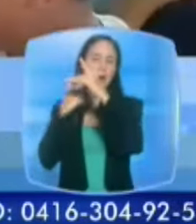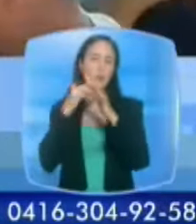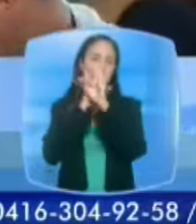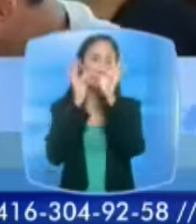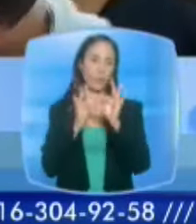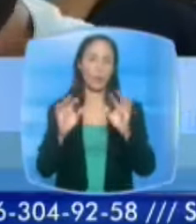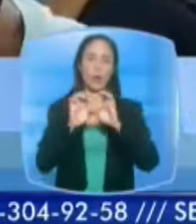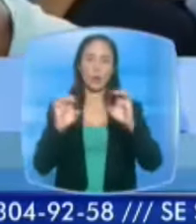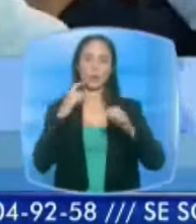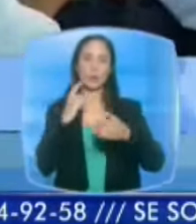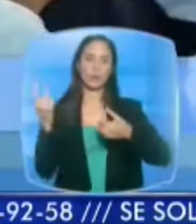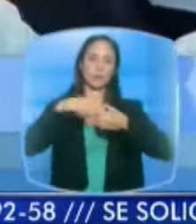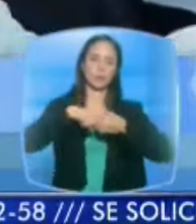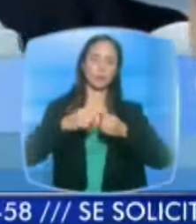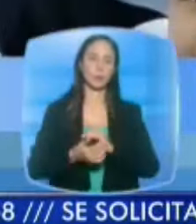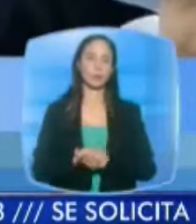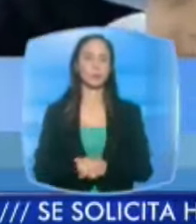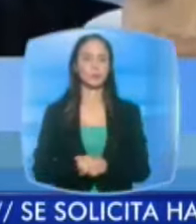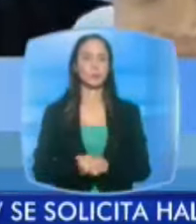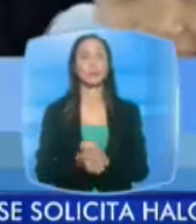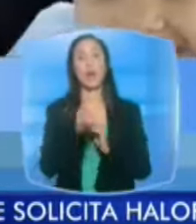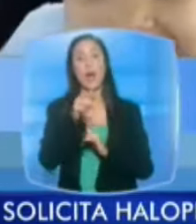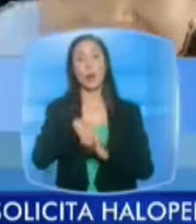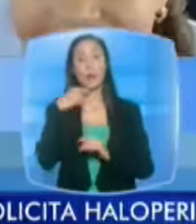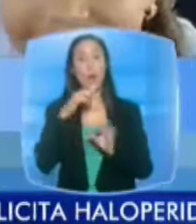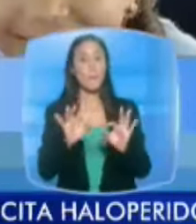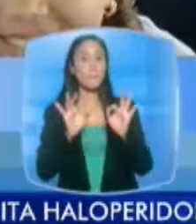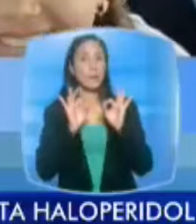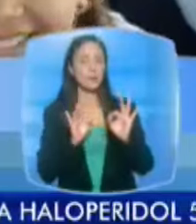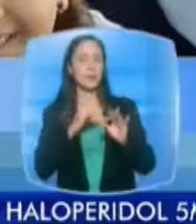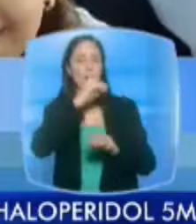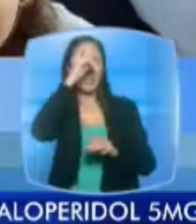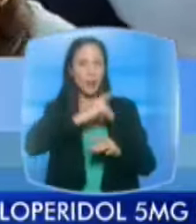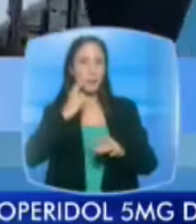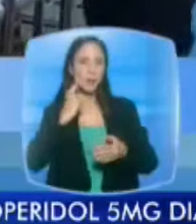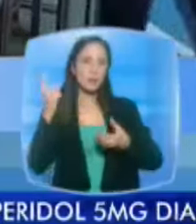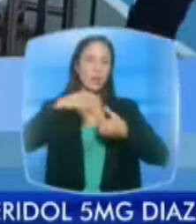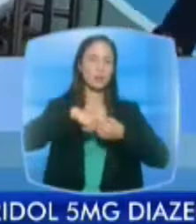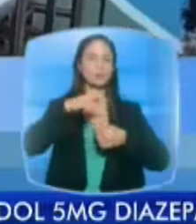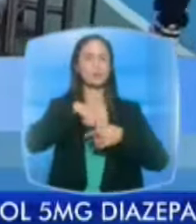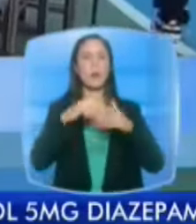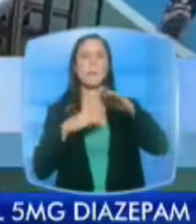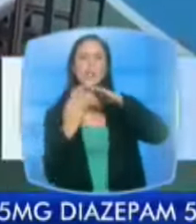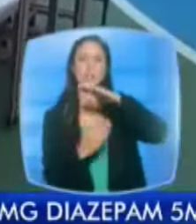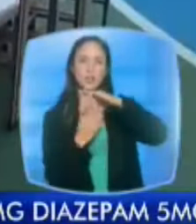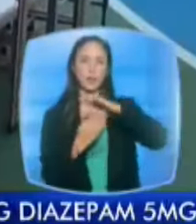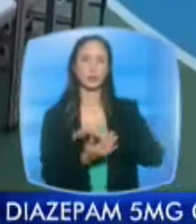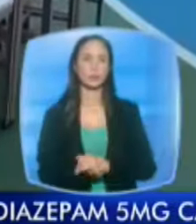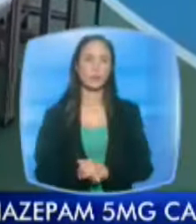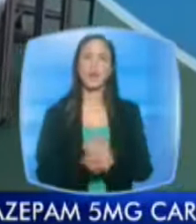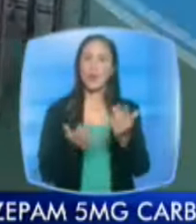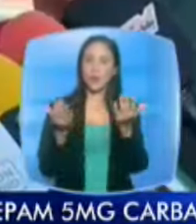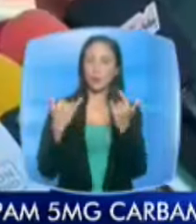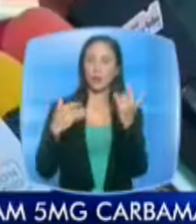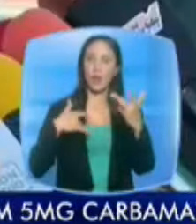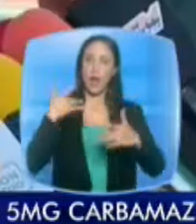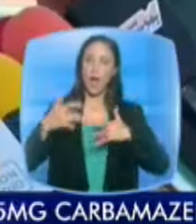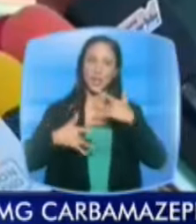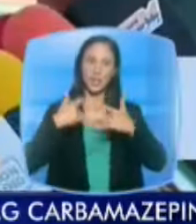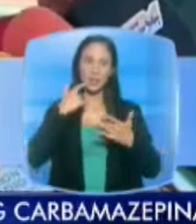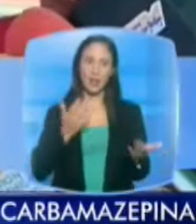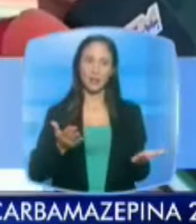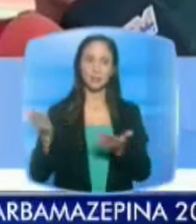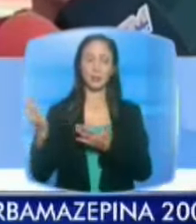de educación inicial, primaria, especial, media general y media técnica. Recibimos de manera formal con esta